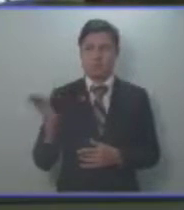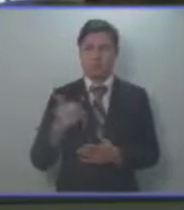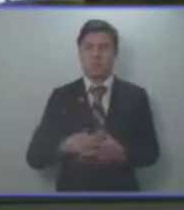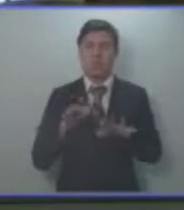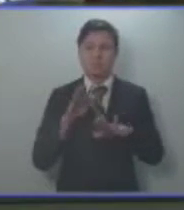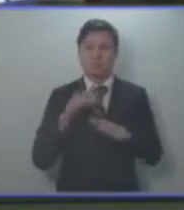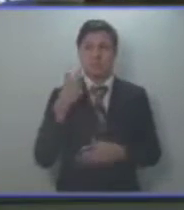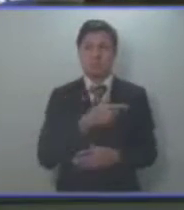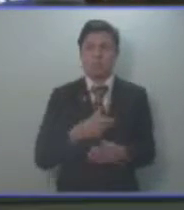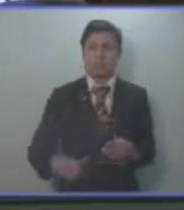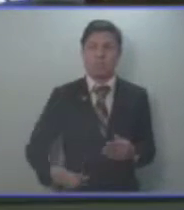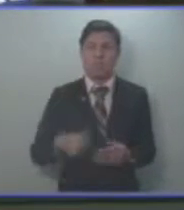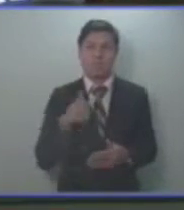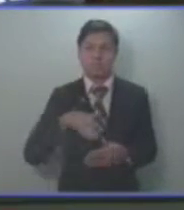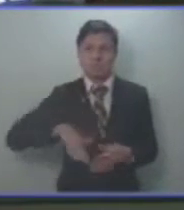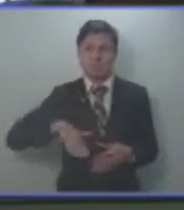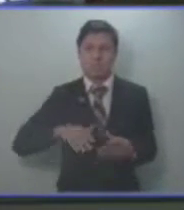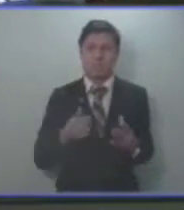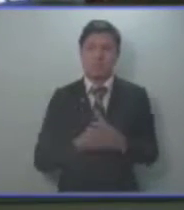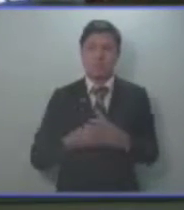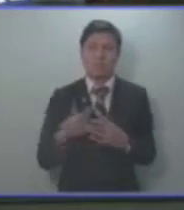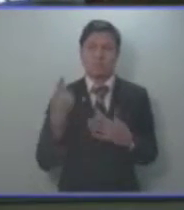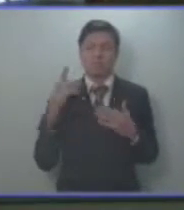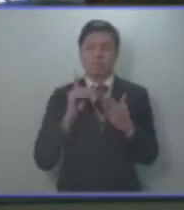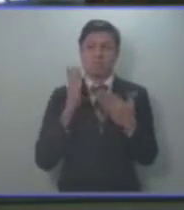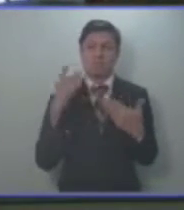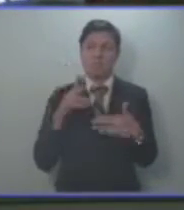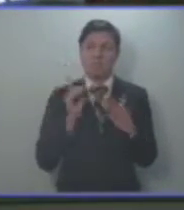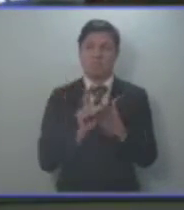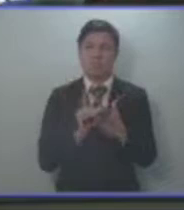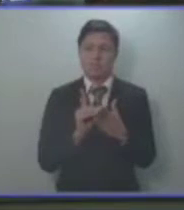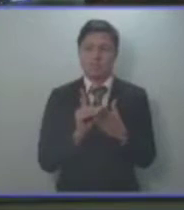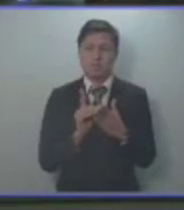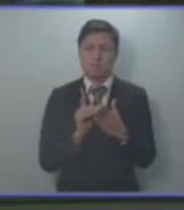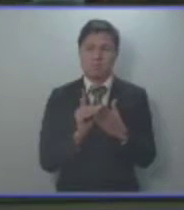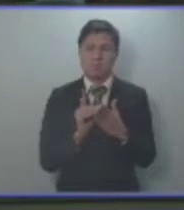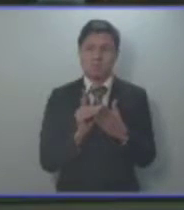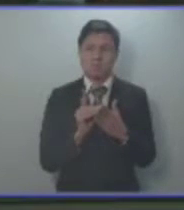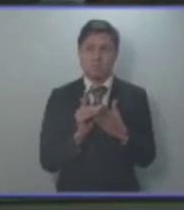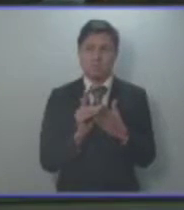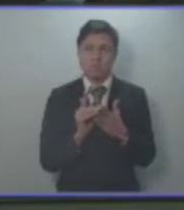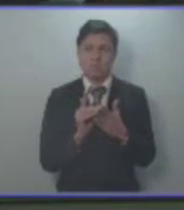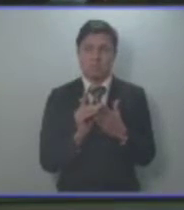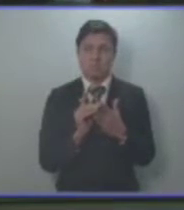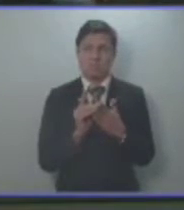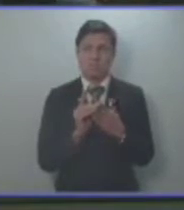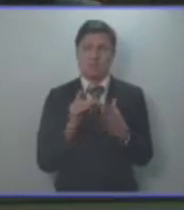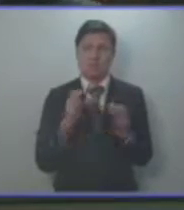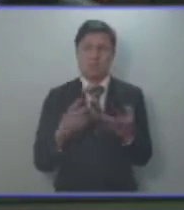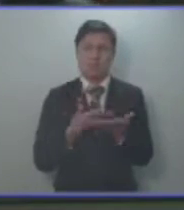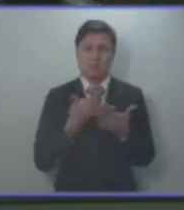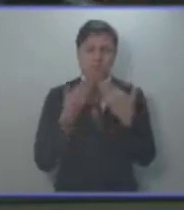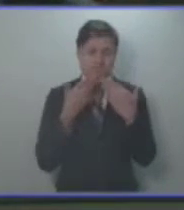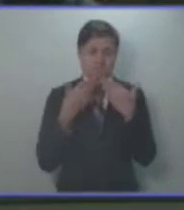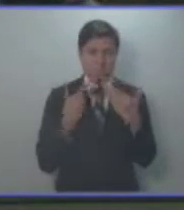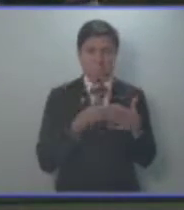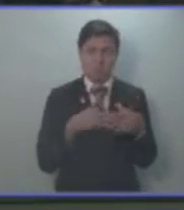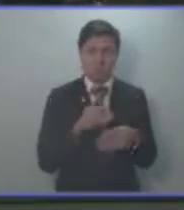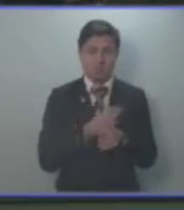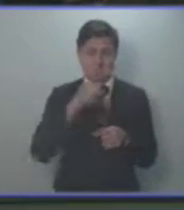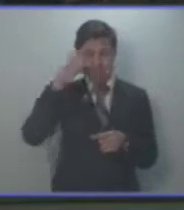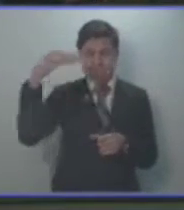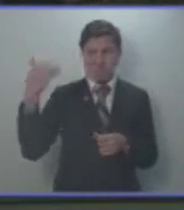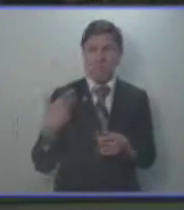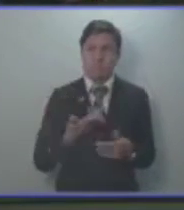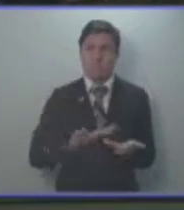Muchas gracias, presidente. Buenas tardes, colegas, diputados y diputadas. Voy a sentar la posición de nuestro grupo parlamentario,